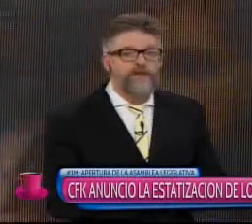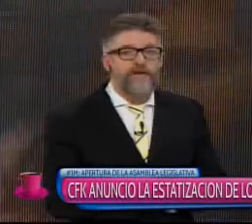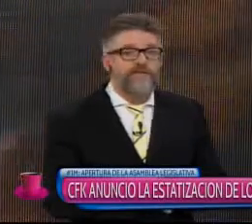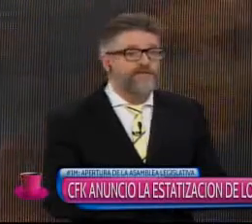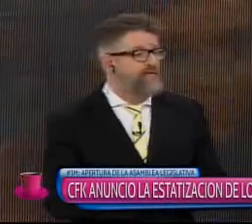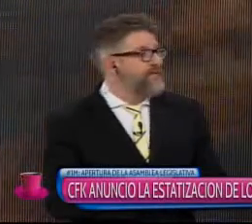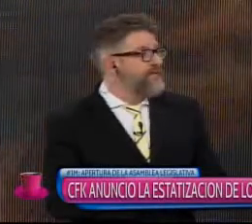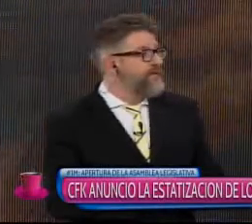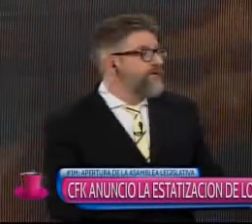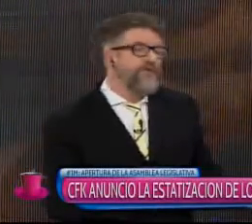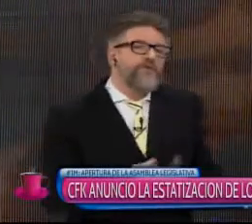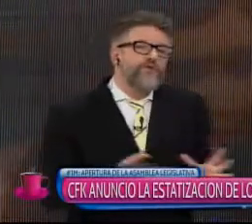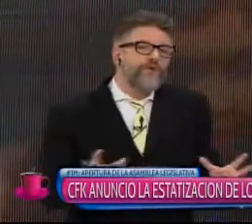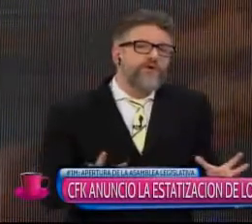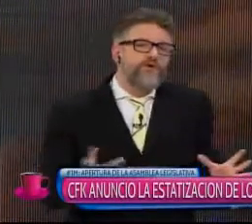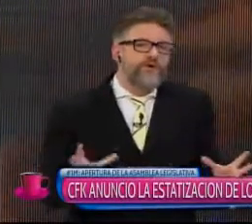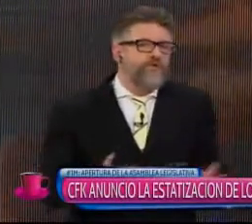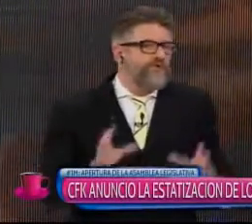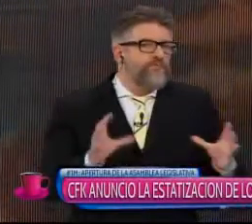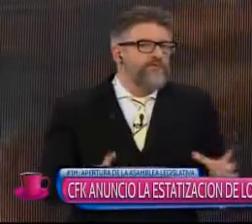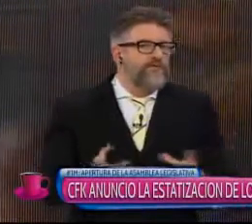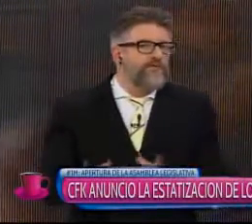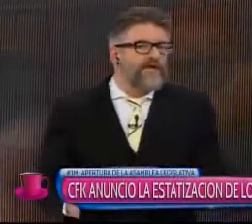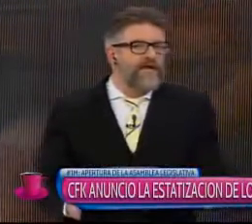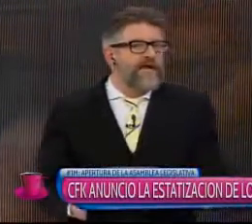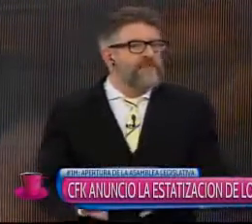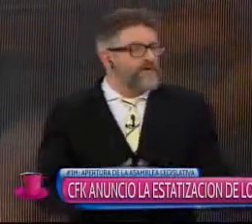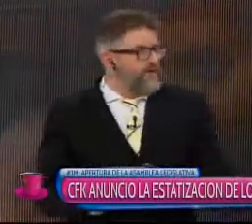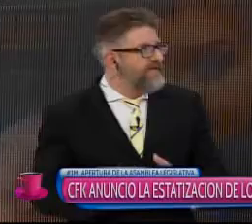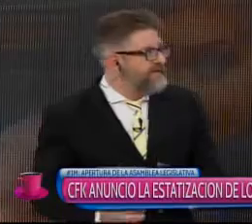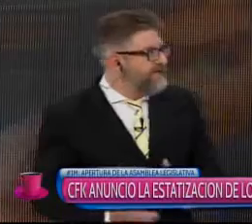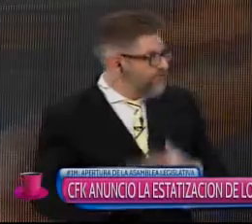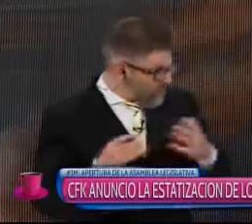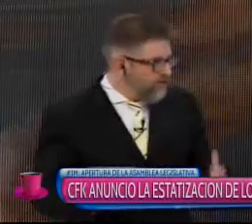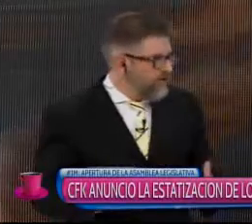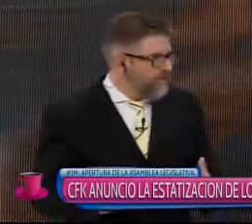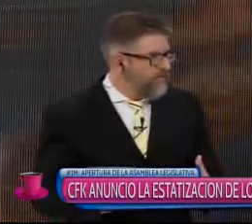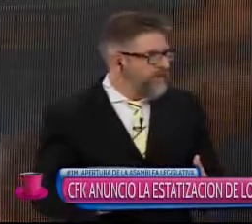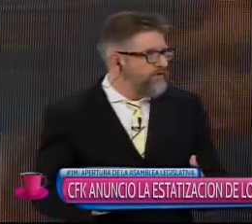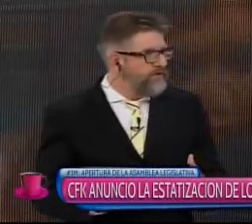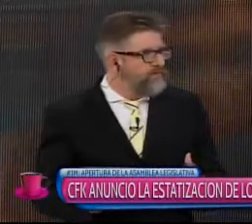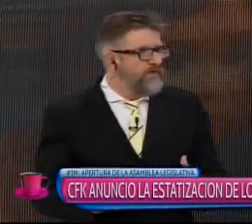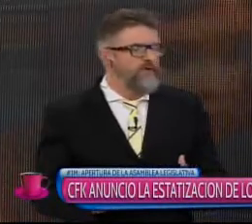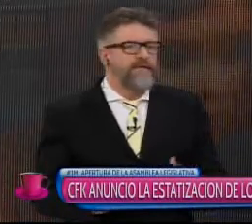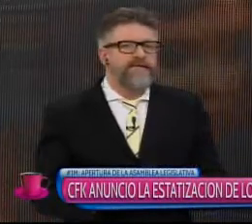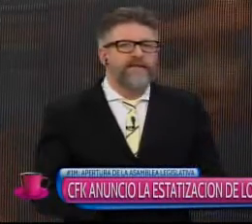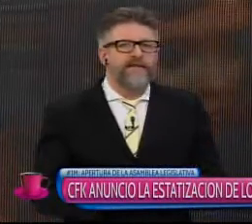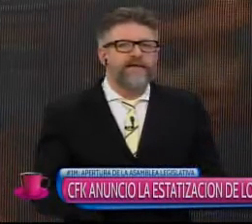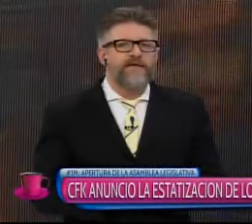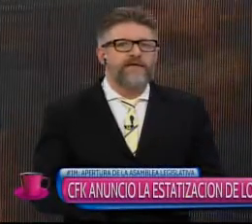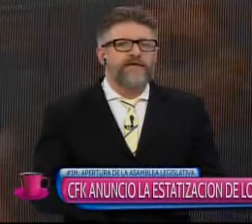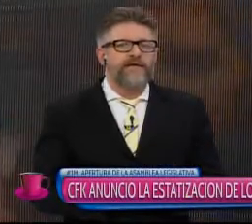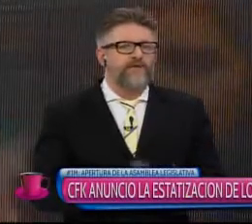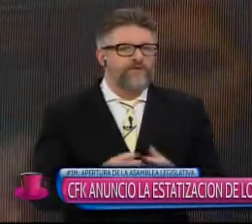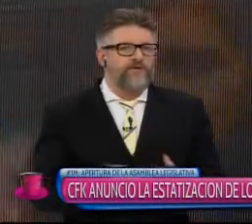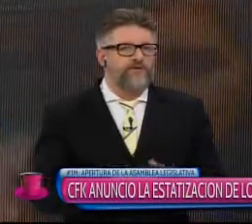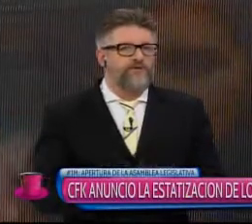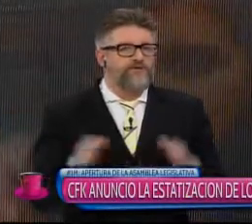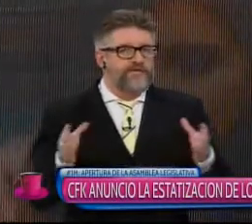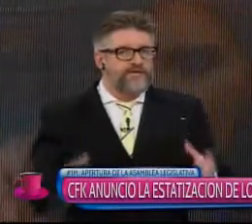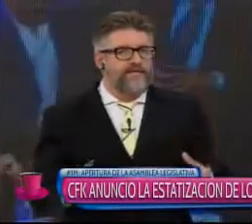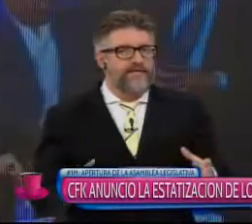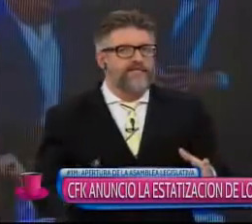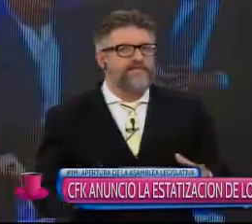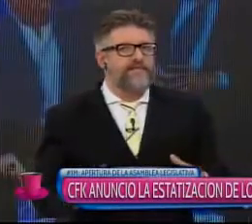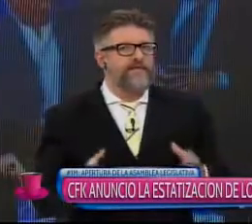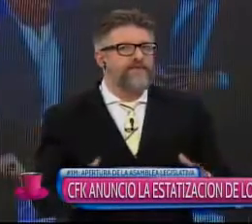a manos de la administración del Estado. Y después hubo una alusión muy particular a la AMIA, creo que ahí se enojó cuando diputados de la izquierda, Claudio Lozano, entre